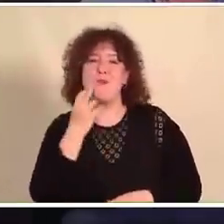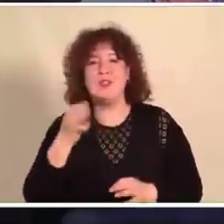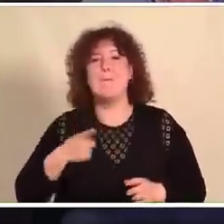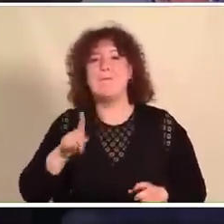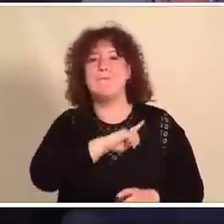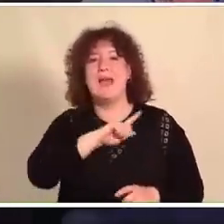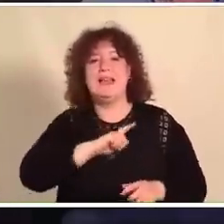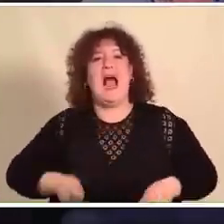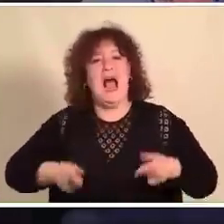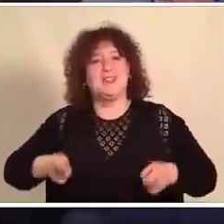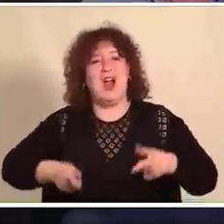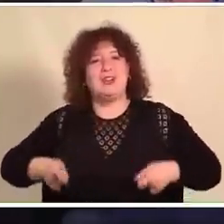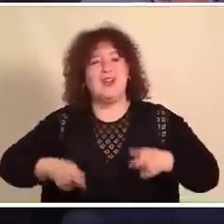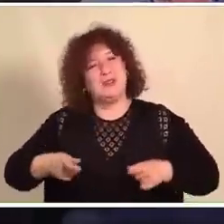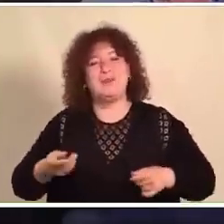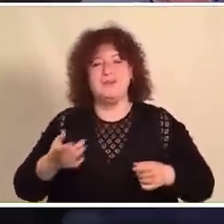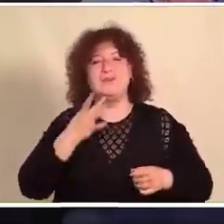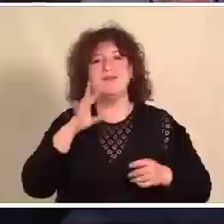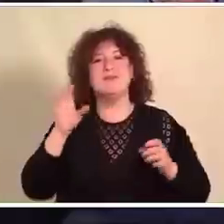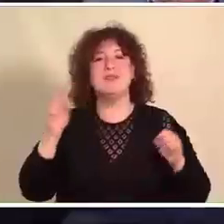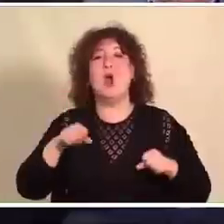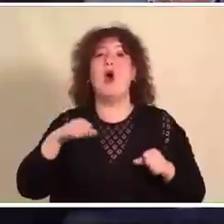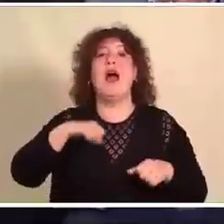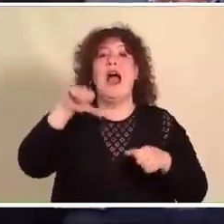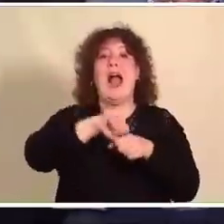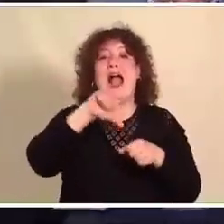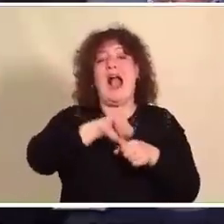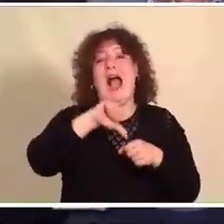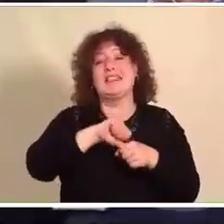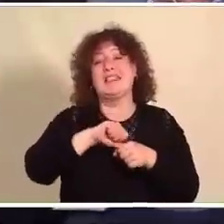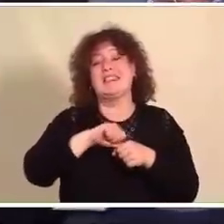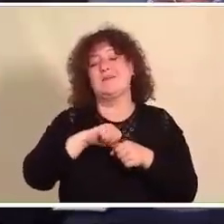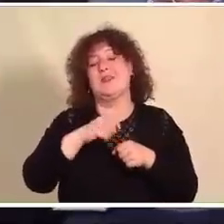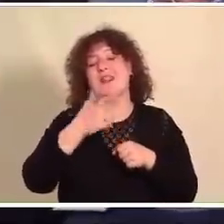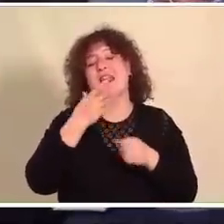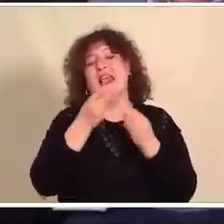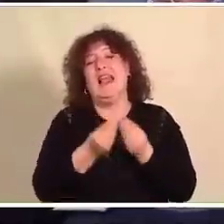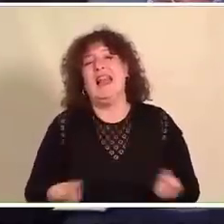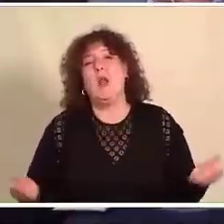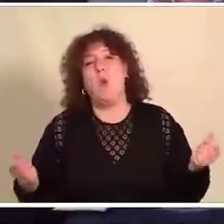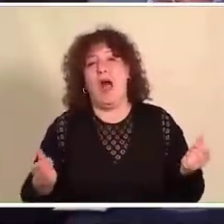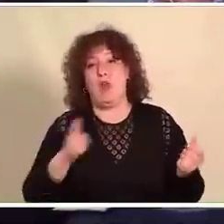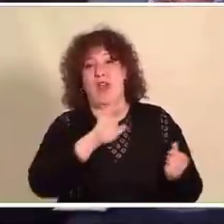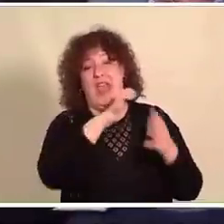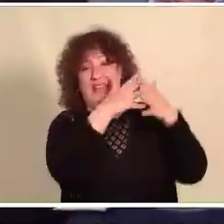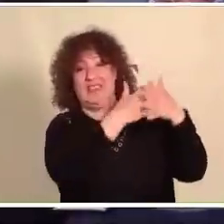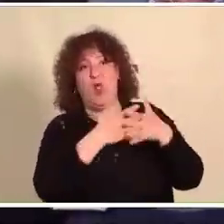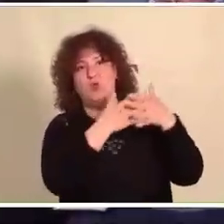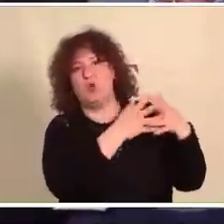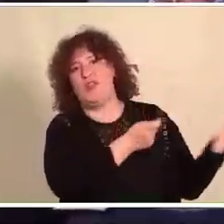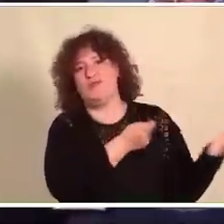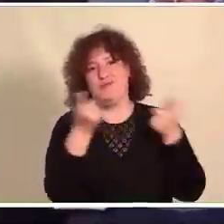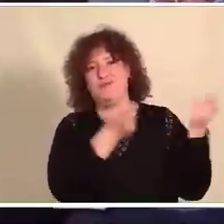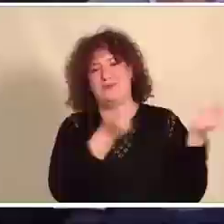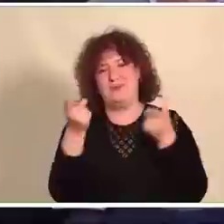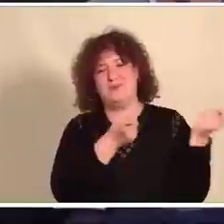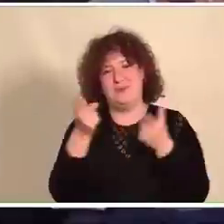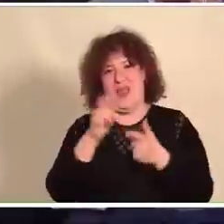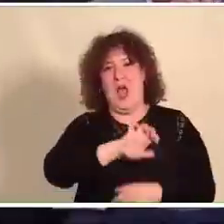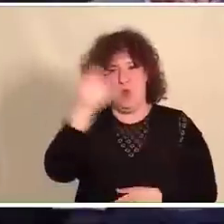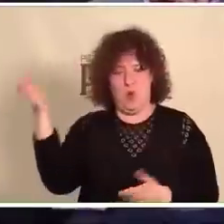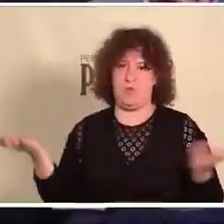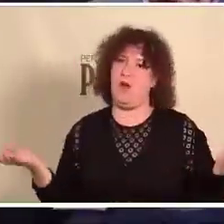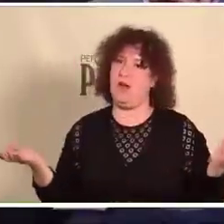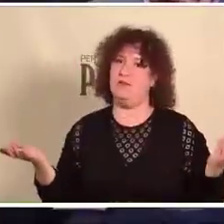o también el aumento de la venta de gas licuado norteamericano a toda Europa necesita autonomía